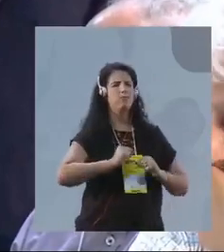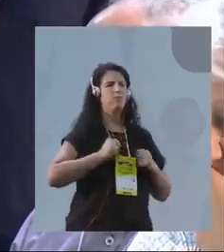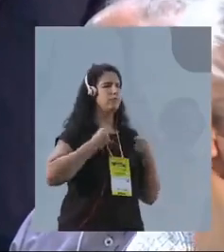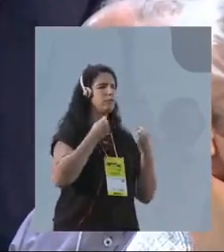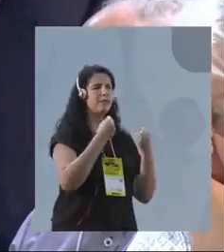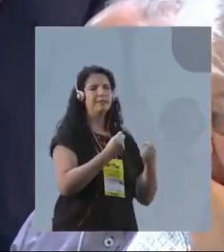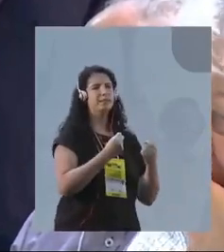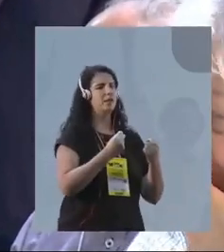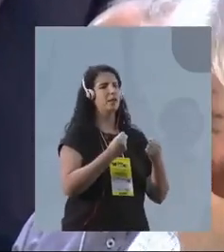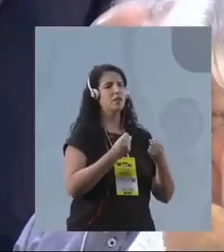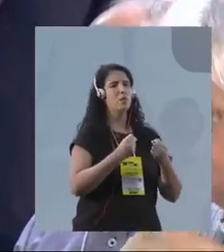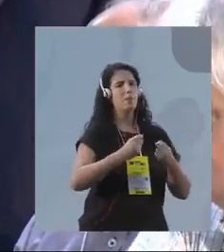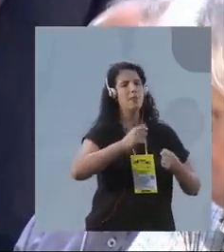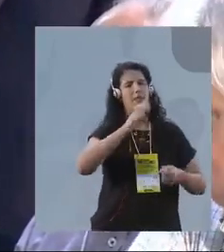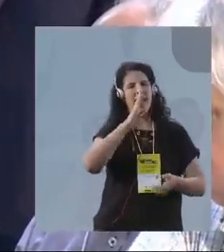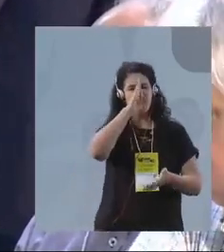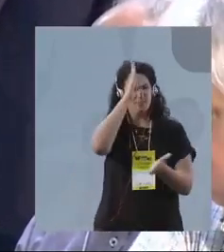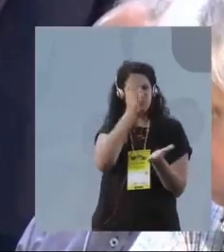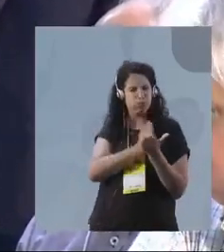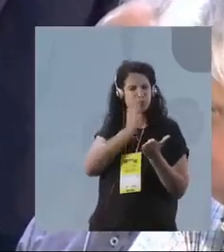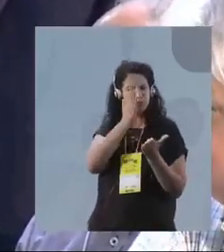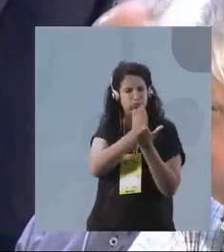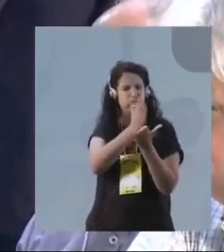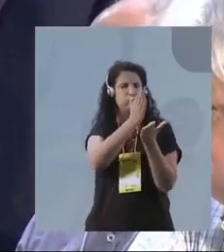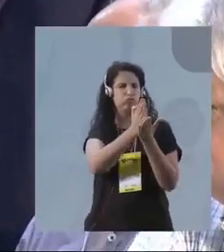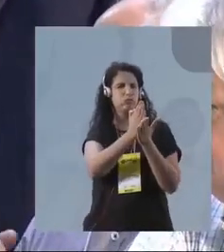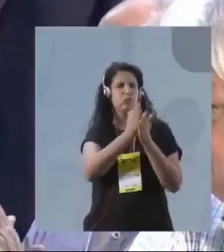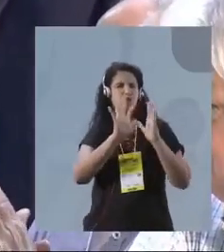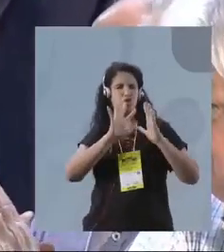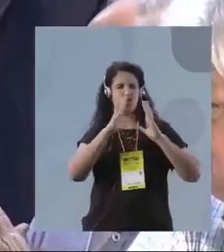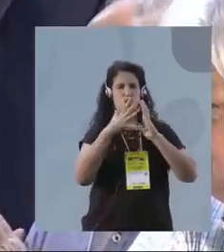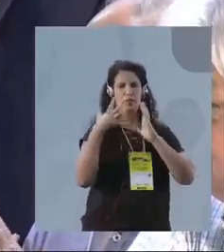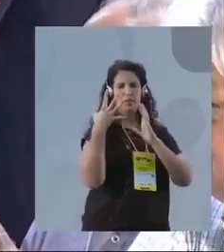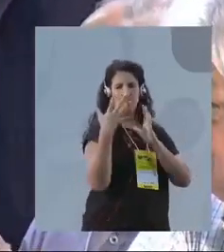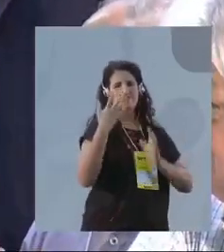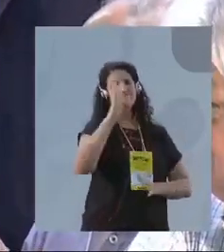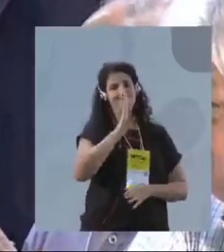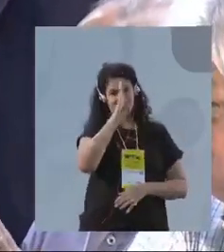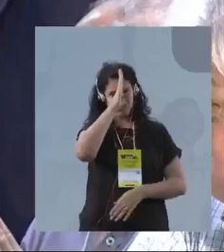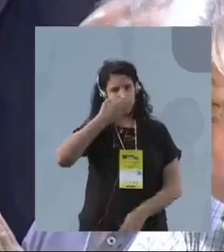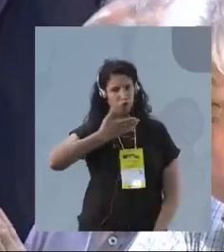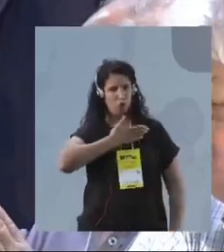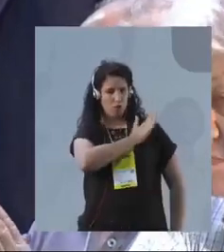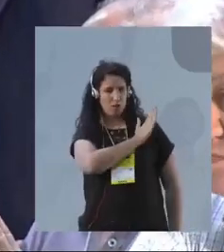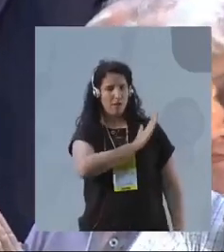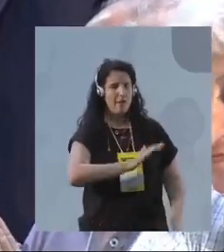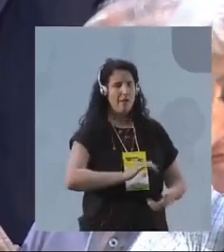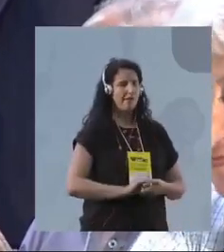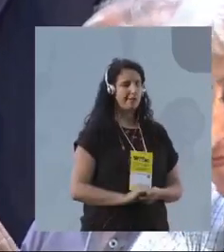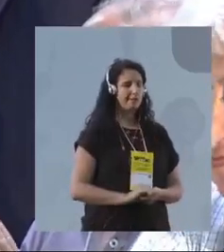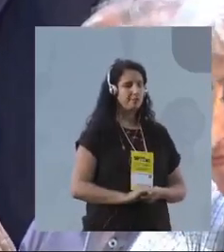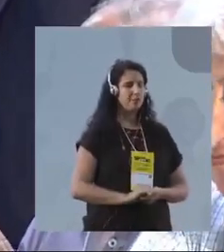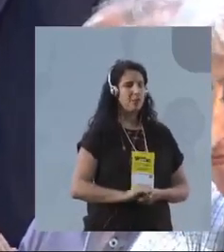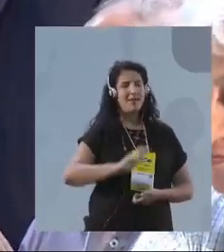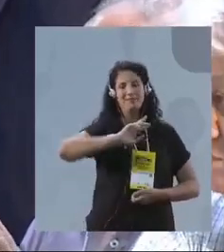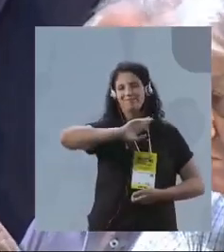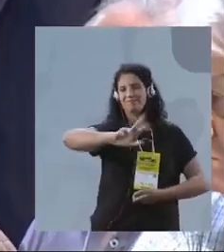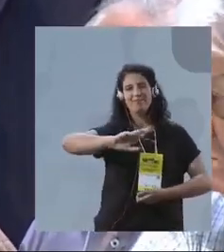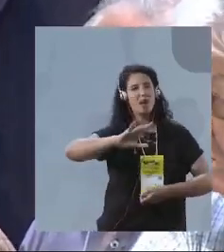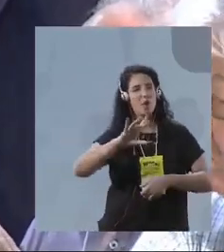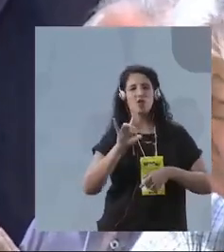genocida para que ahora Milei no solo la niegue, sino que